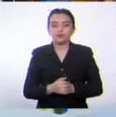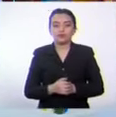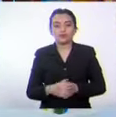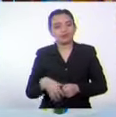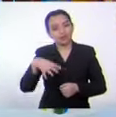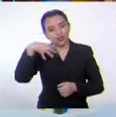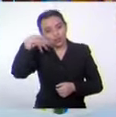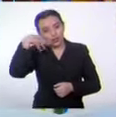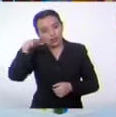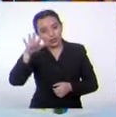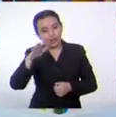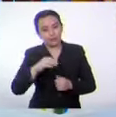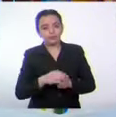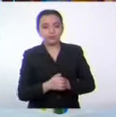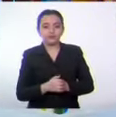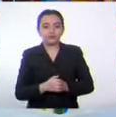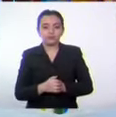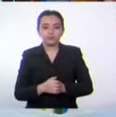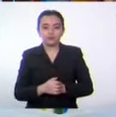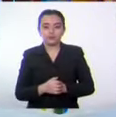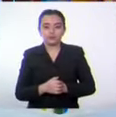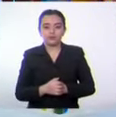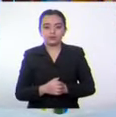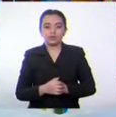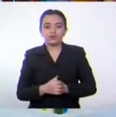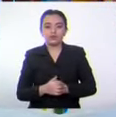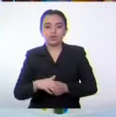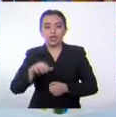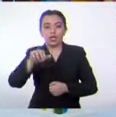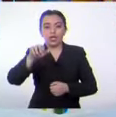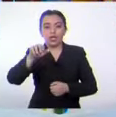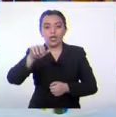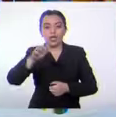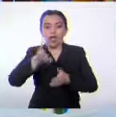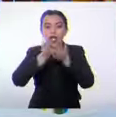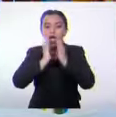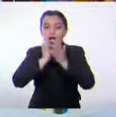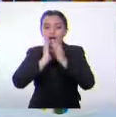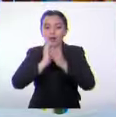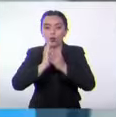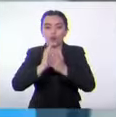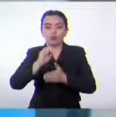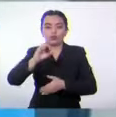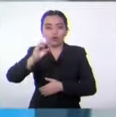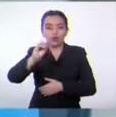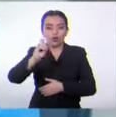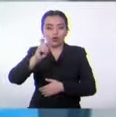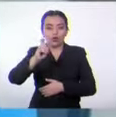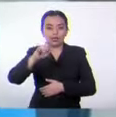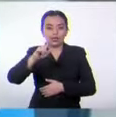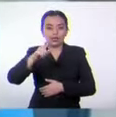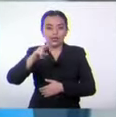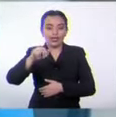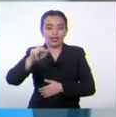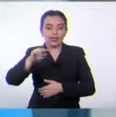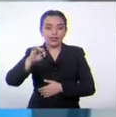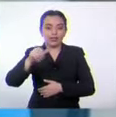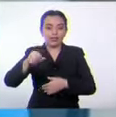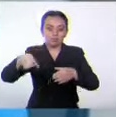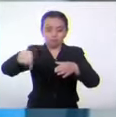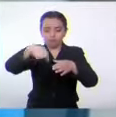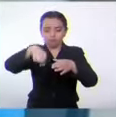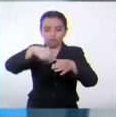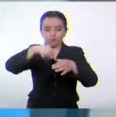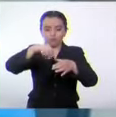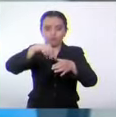Tomemos de referencia al agua oxigenada o peróxido de hidrógeno. Si se emplea a una